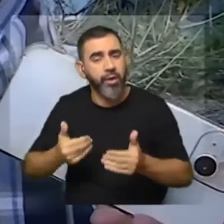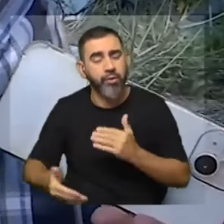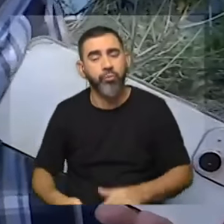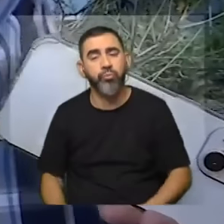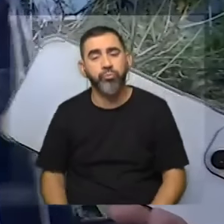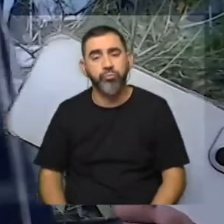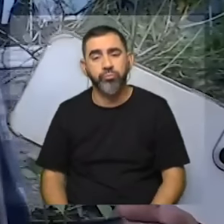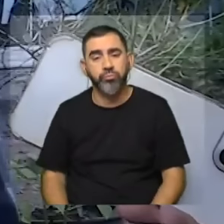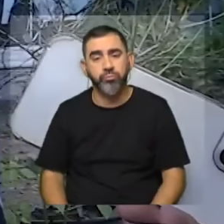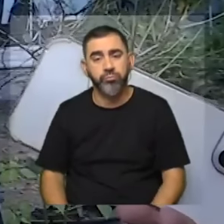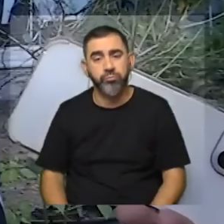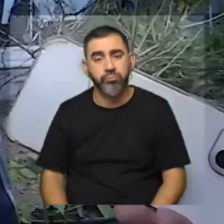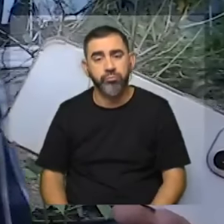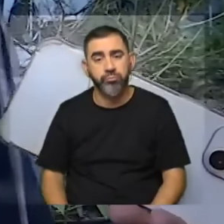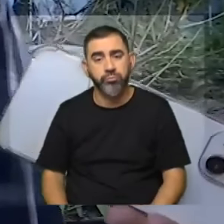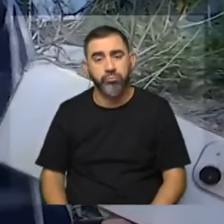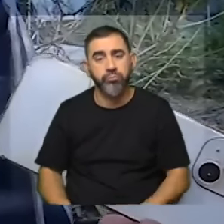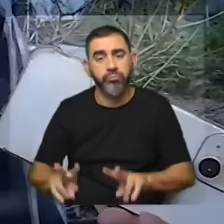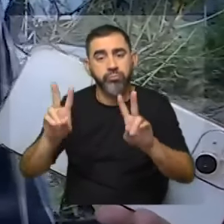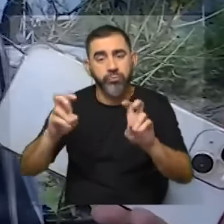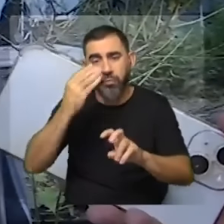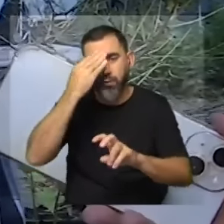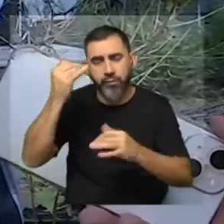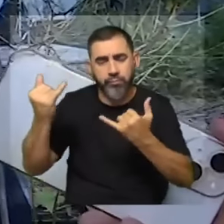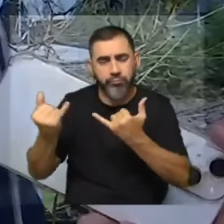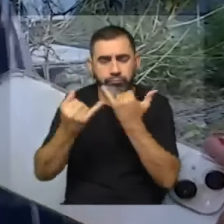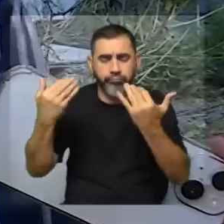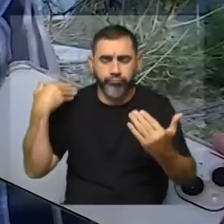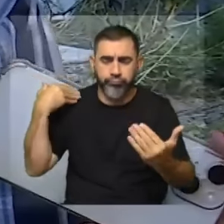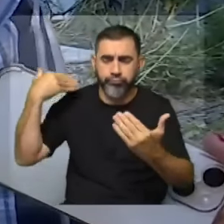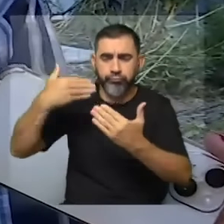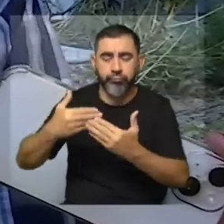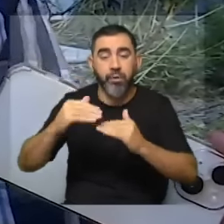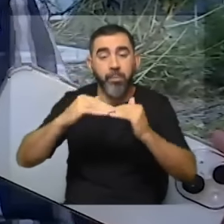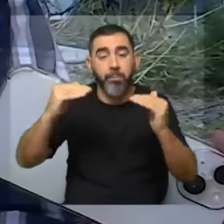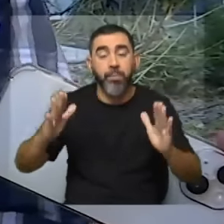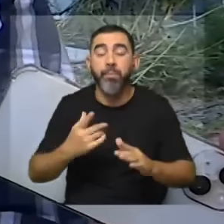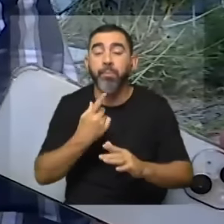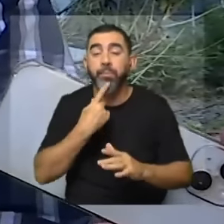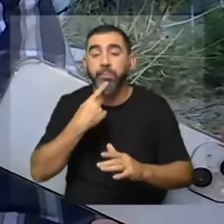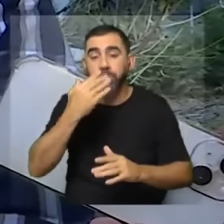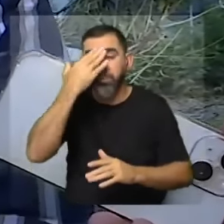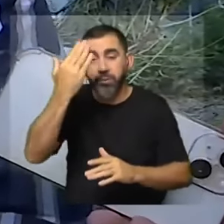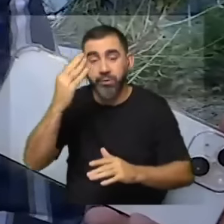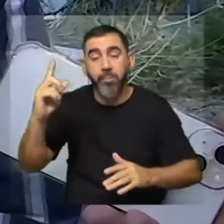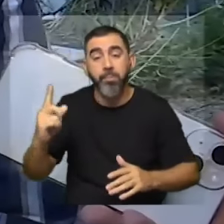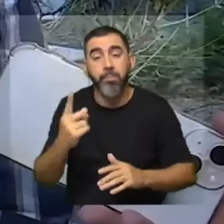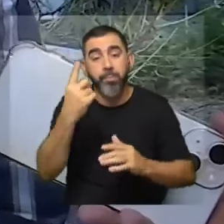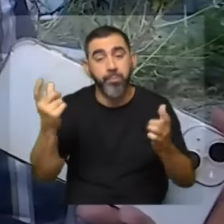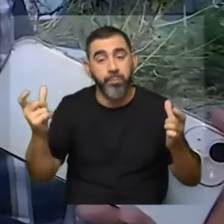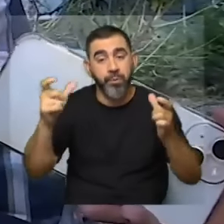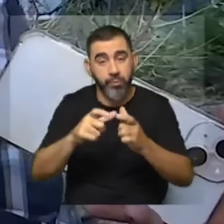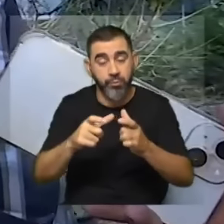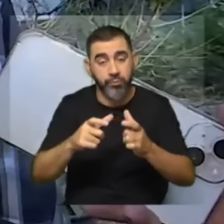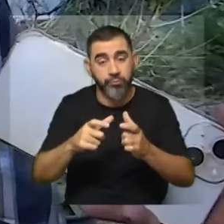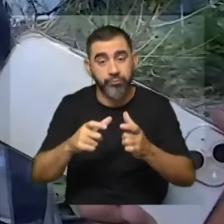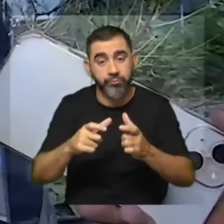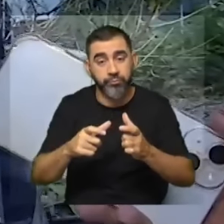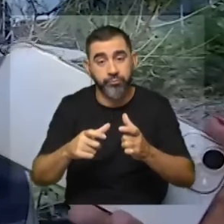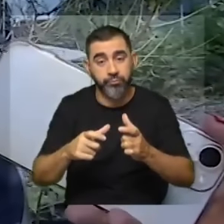Bueno es un tema que que hace tiempo el frente amplio viene transitando de hecho la mesa política del frente ampo en uno de sus primeras reuniones tuvo